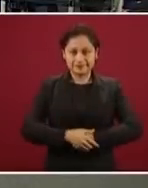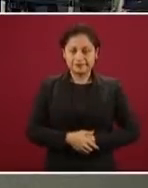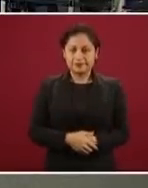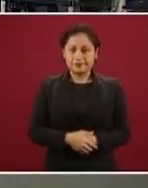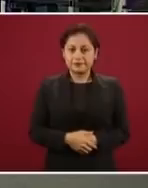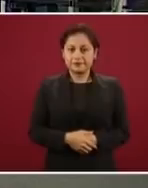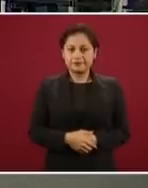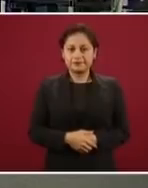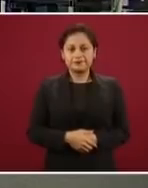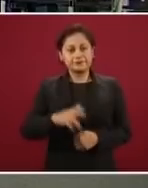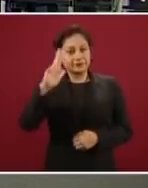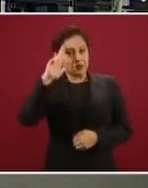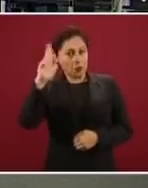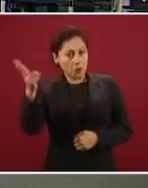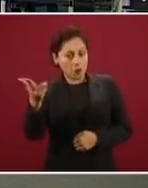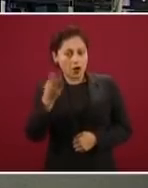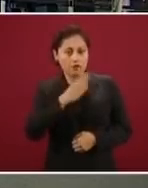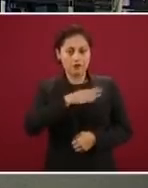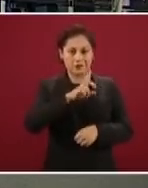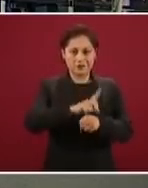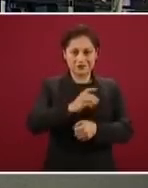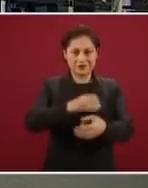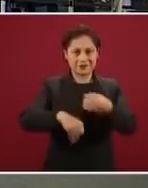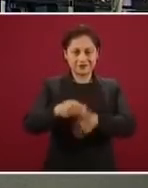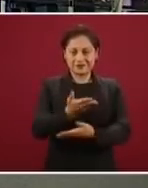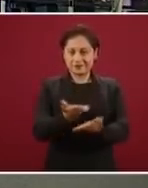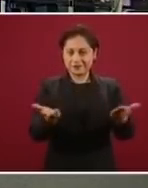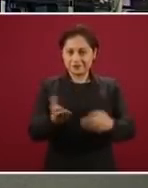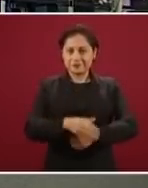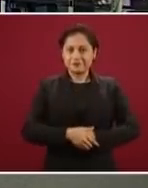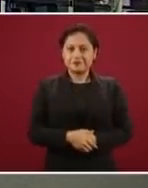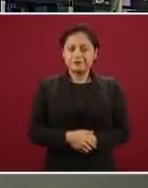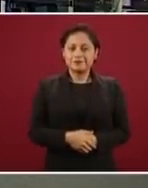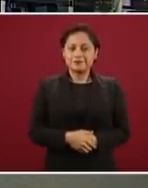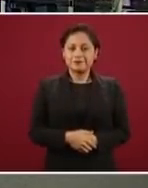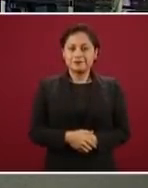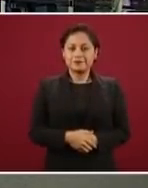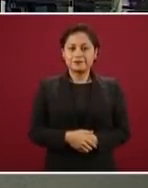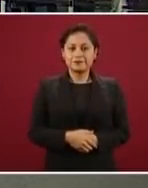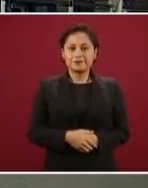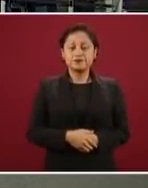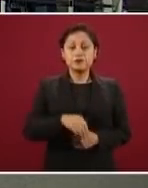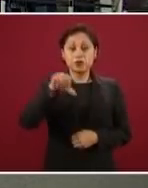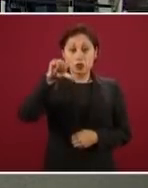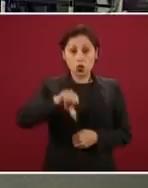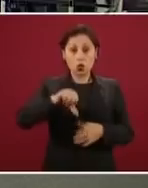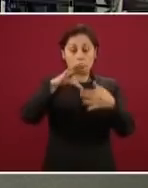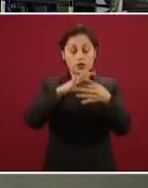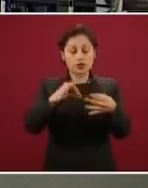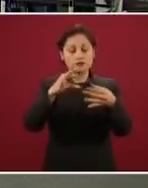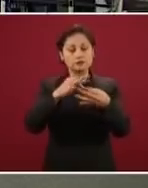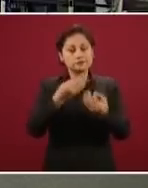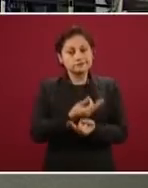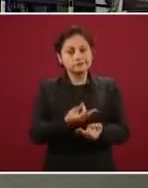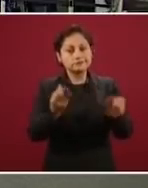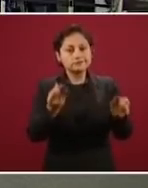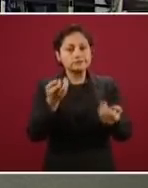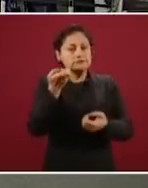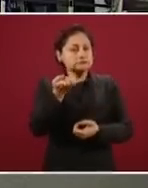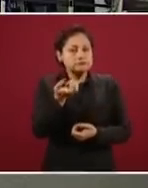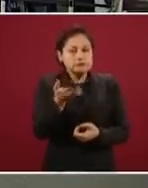qué tal buenos días a todos el anuncio que se expondrá es consecuencia de una de las políticas